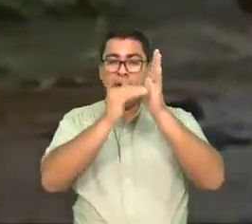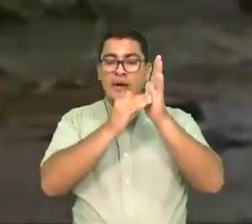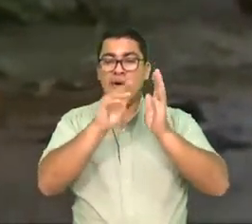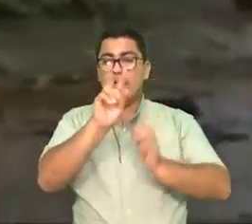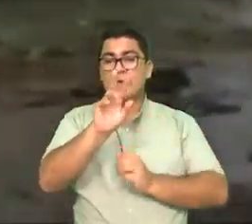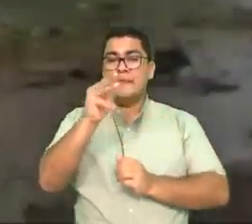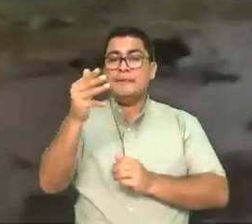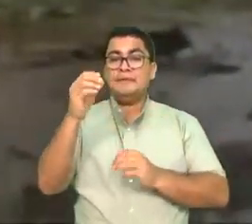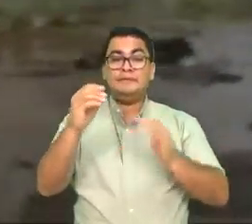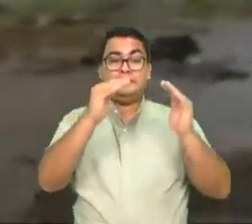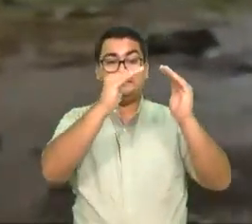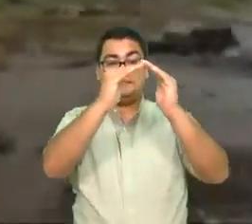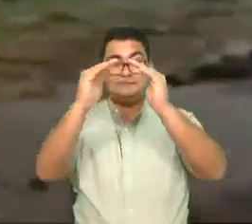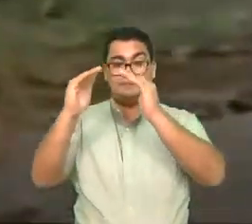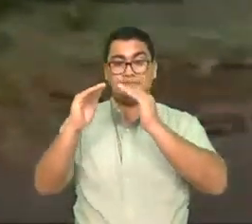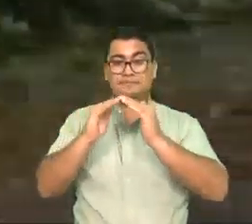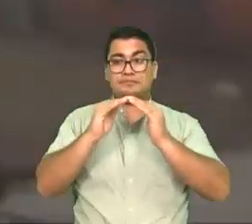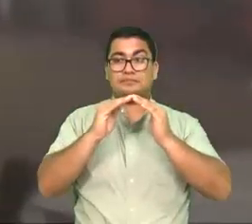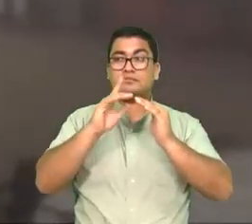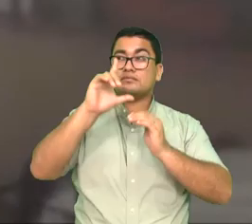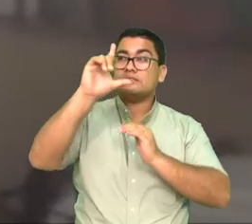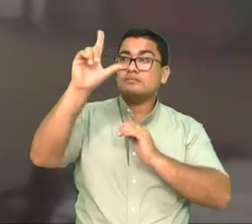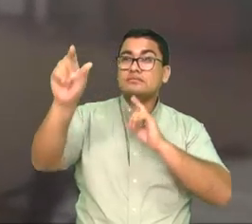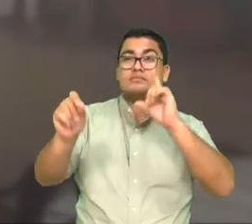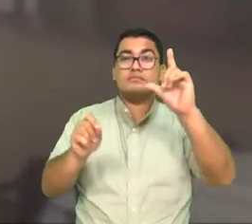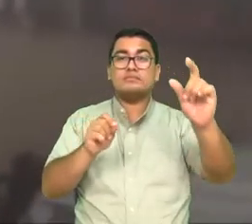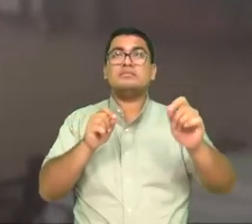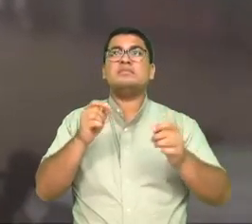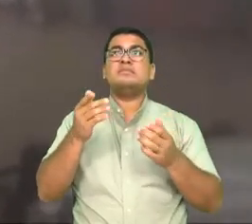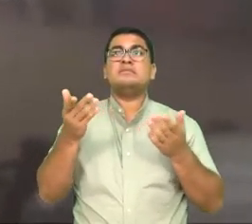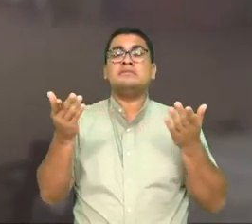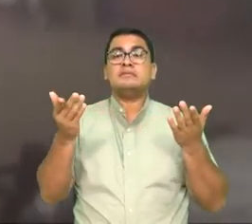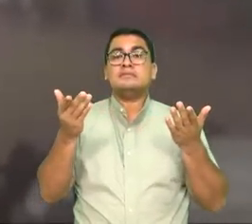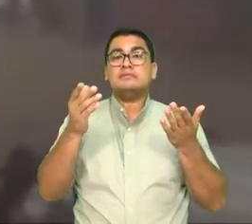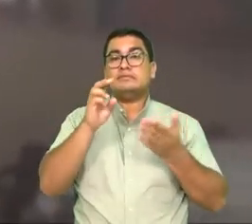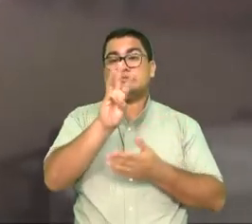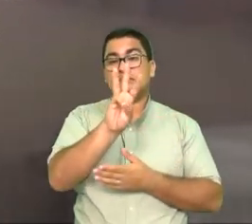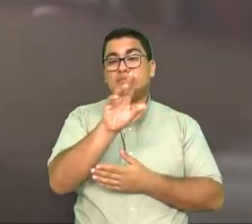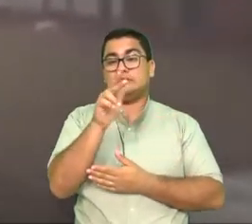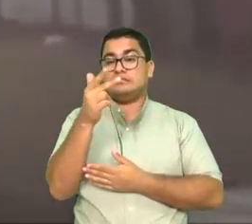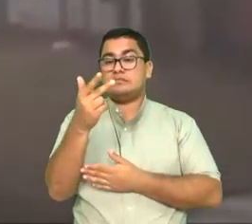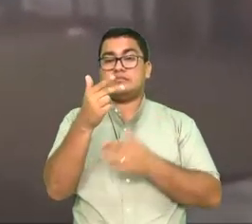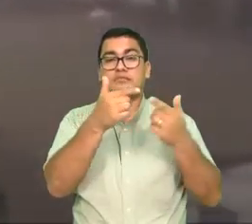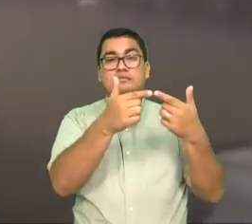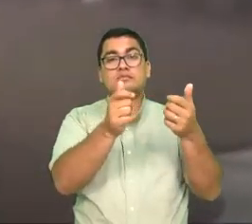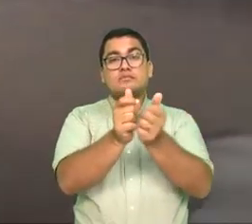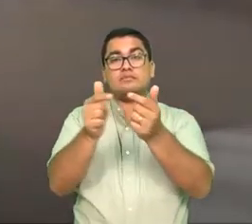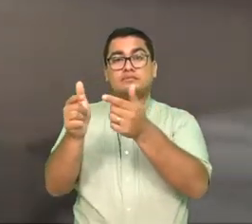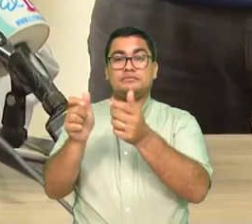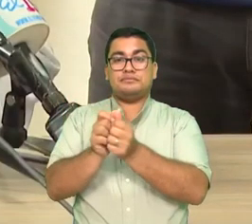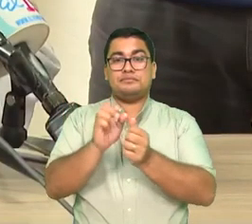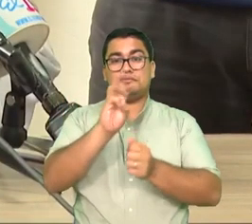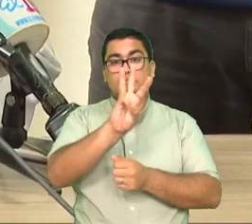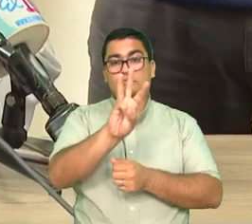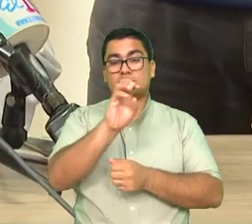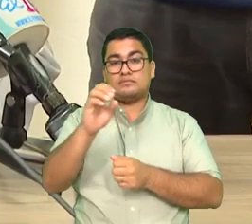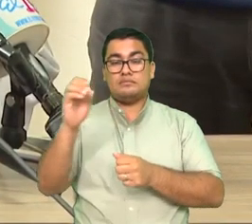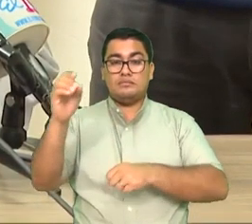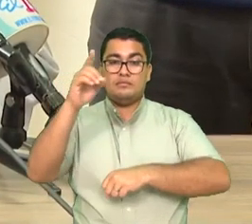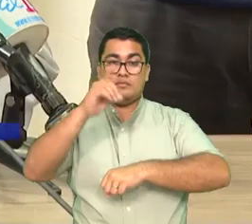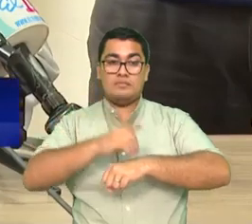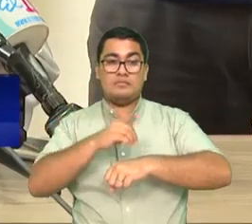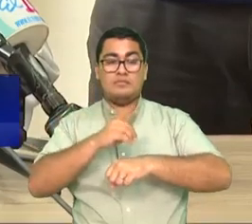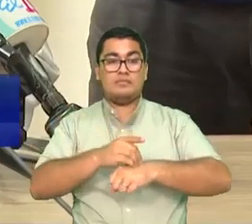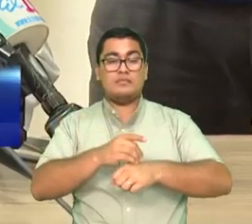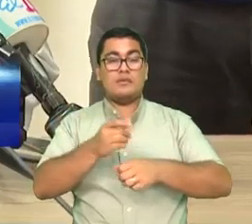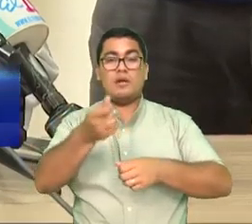23.290 viviendas en localidades vulnerables. Se movilizaron 38 brigadas con 300 recursos de salud para brindar